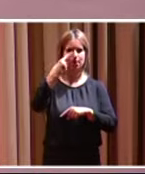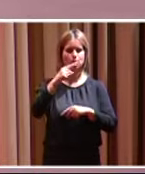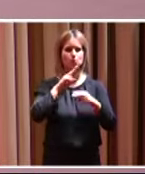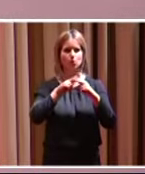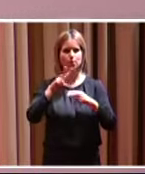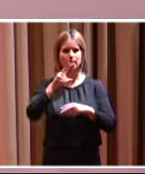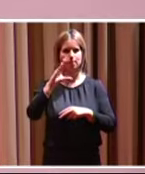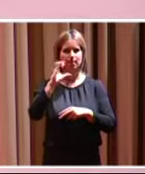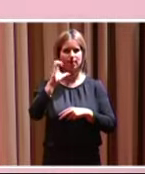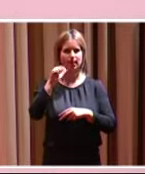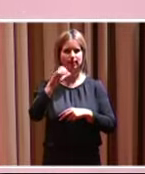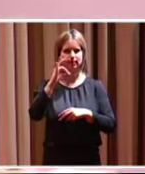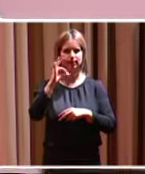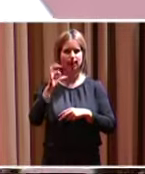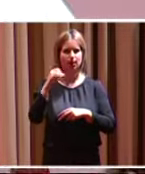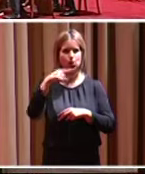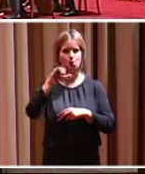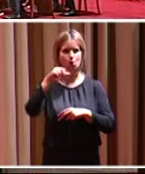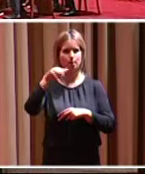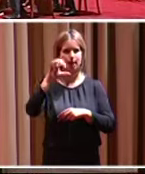Vicente Gomariz Belda.